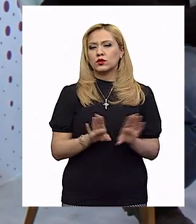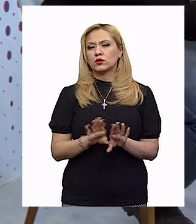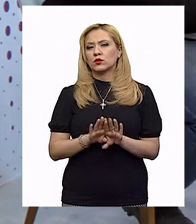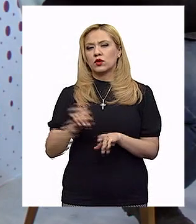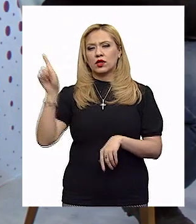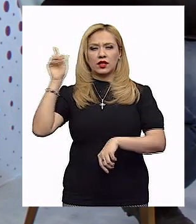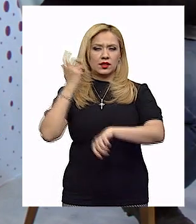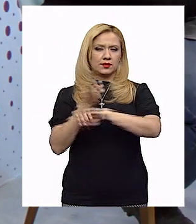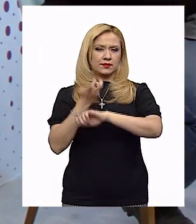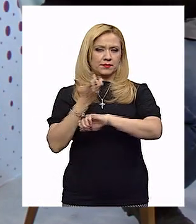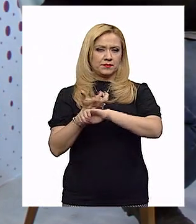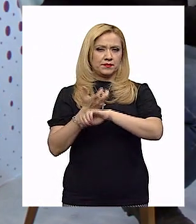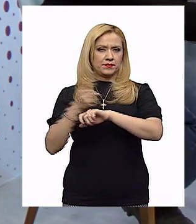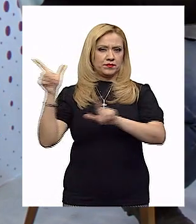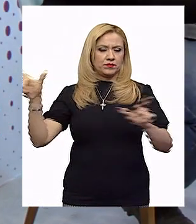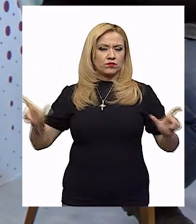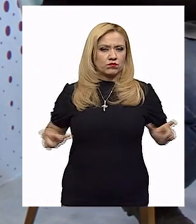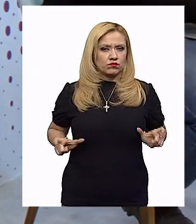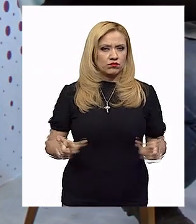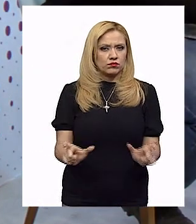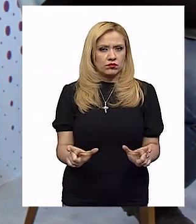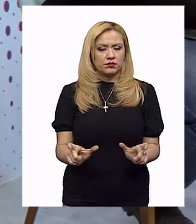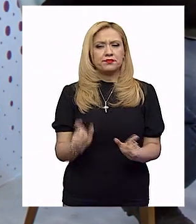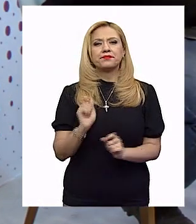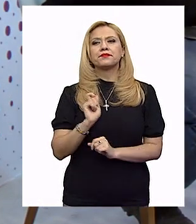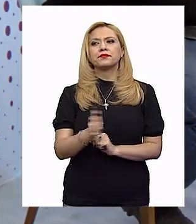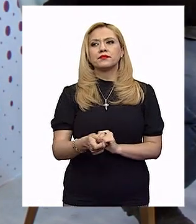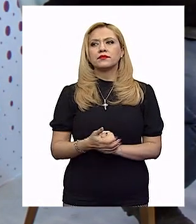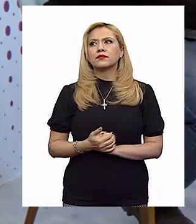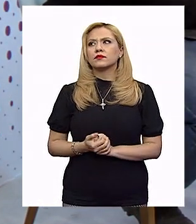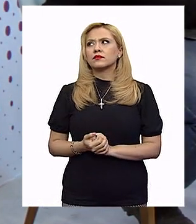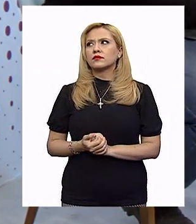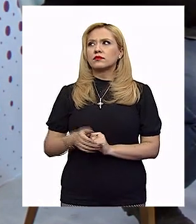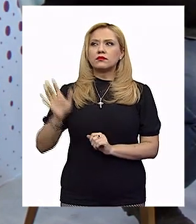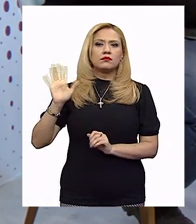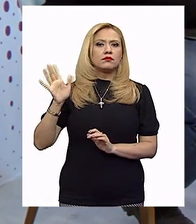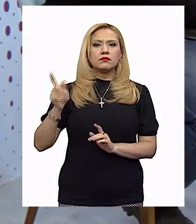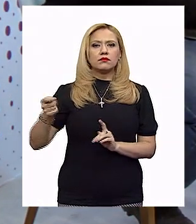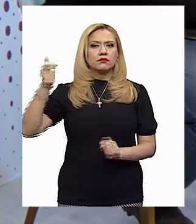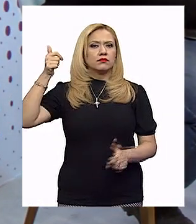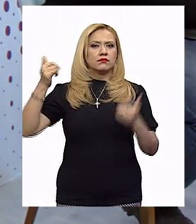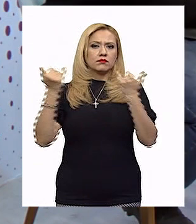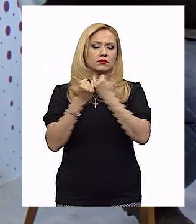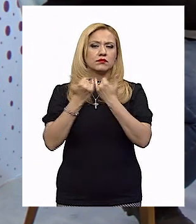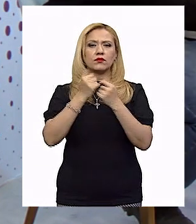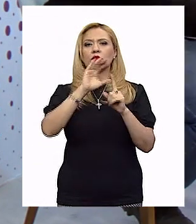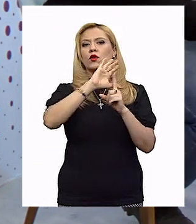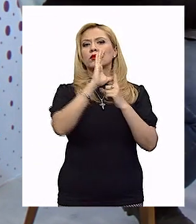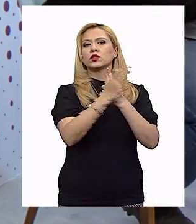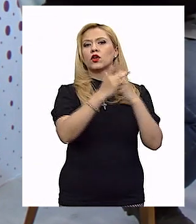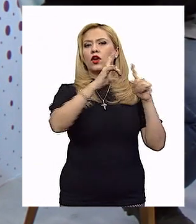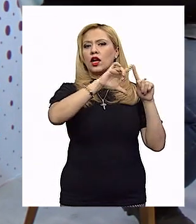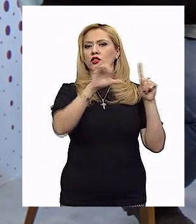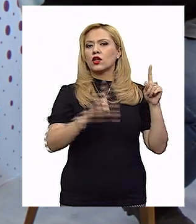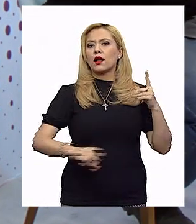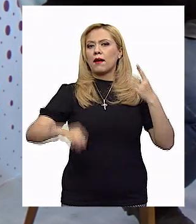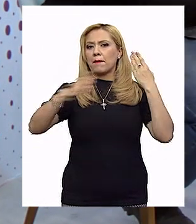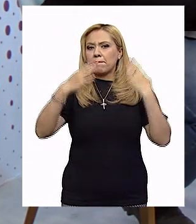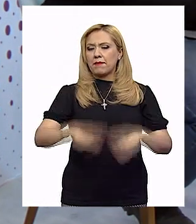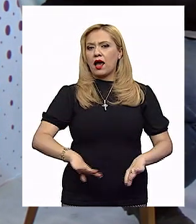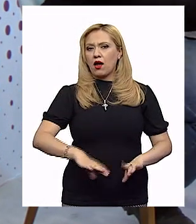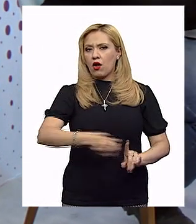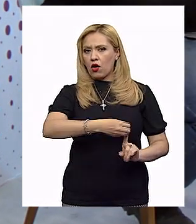Estados Unidos. La Security Exchange Commission sería nuestro equivalente a la Comisión Nacional Bancaria de Valores, es decir, es el